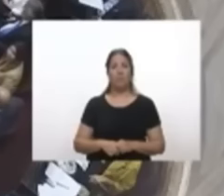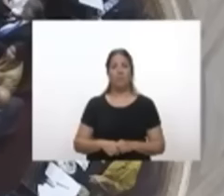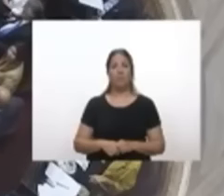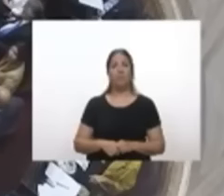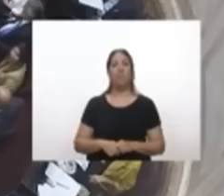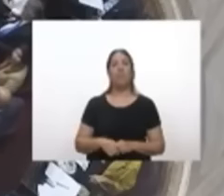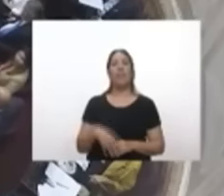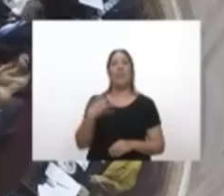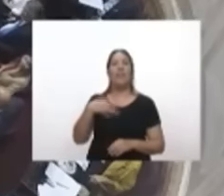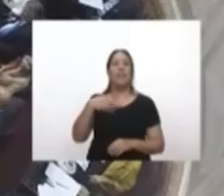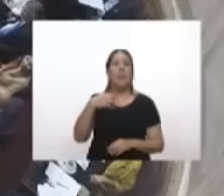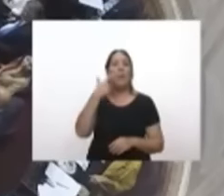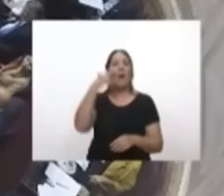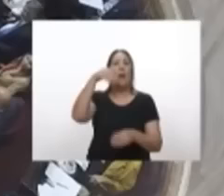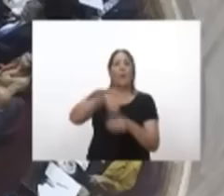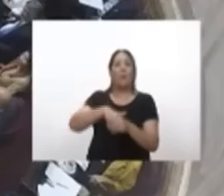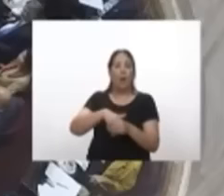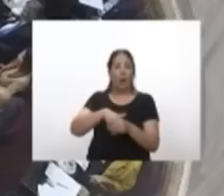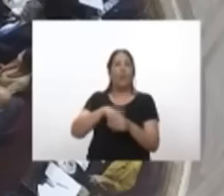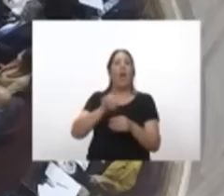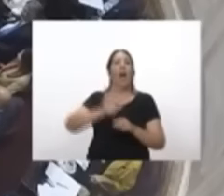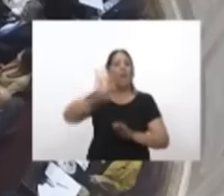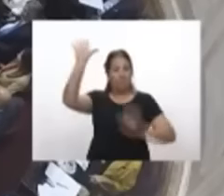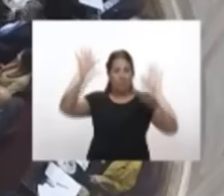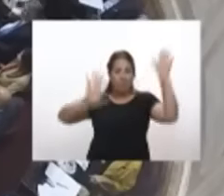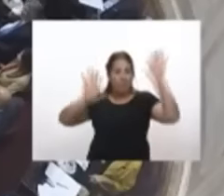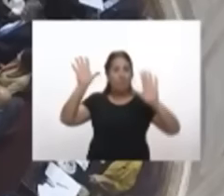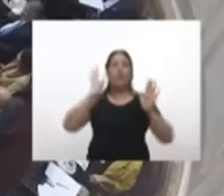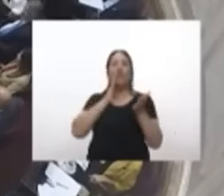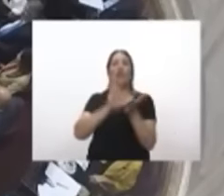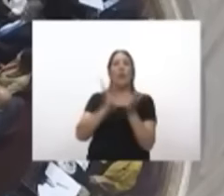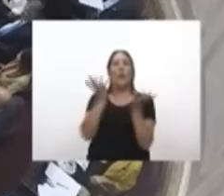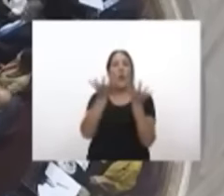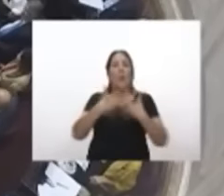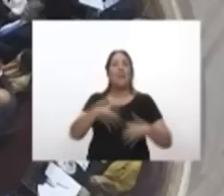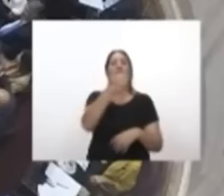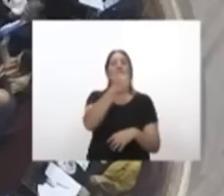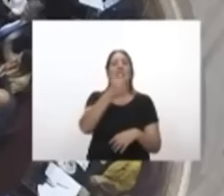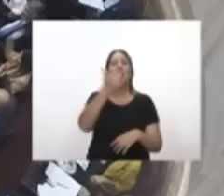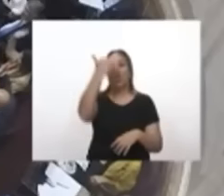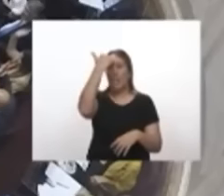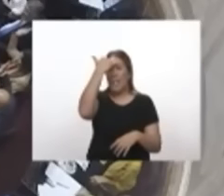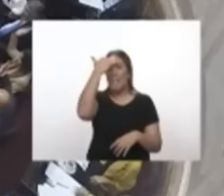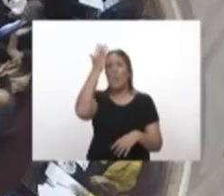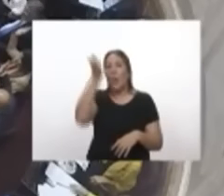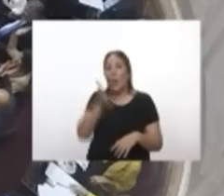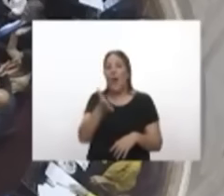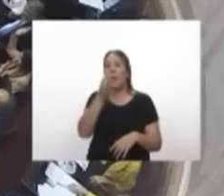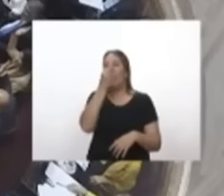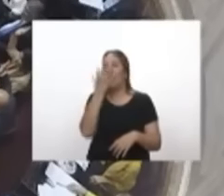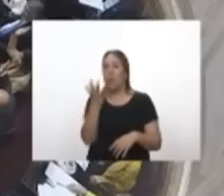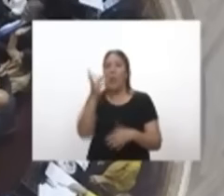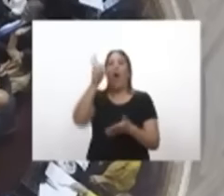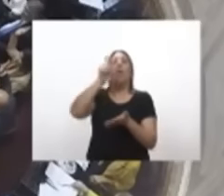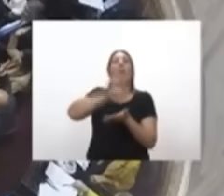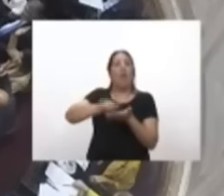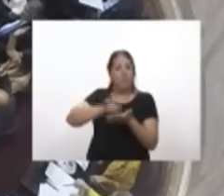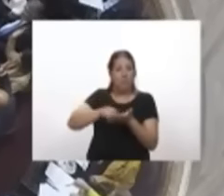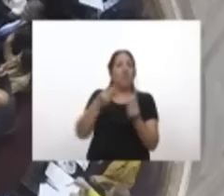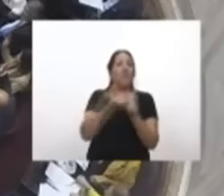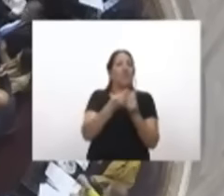registrado cómo votó cada senador. Bueno, Vos tenés la opción, Nahue, breve, de votar de manera diferente, por ejemplo, a